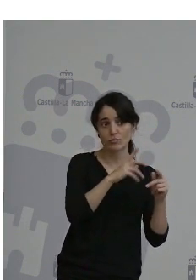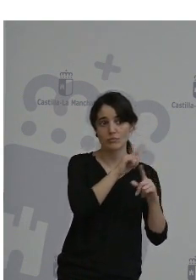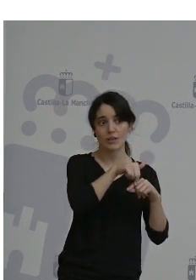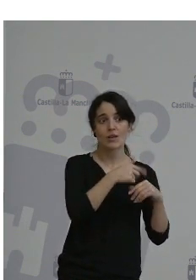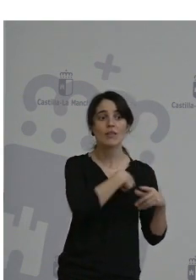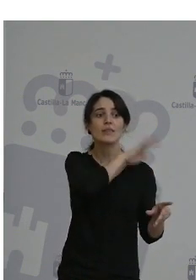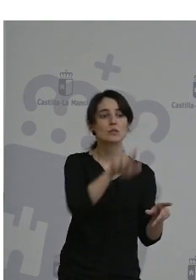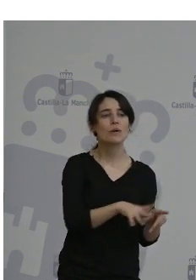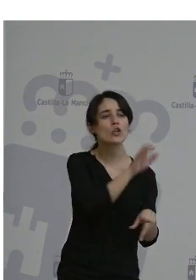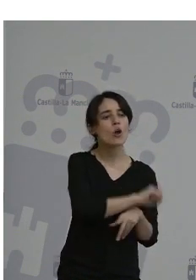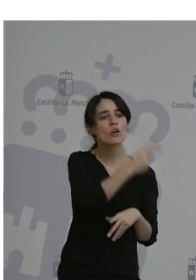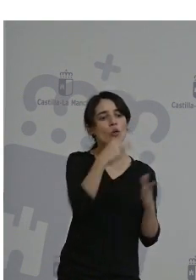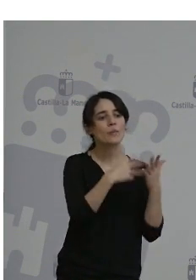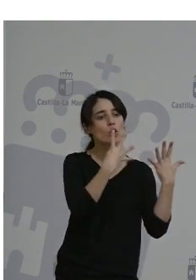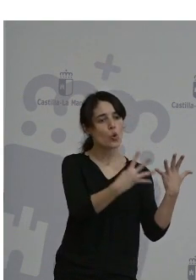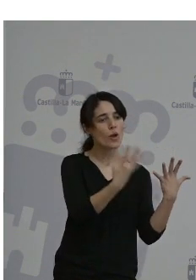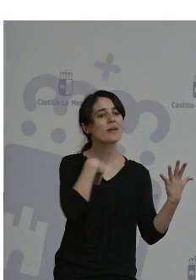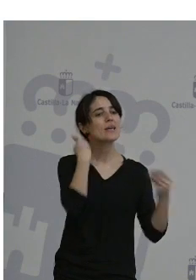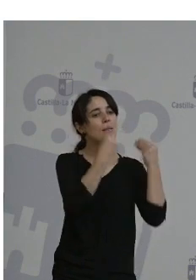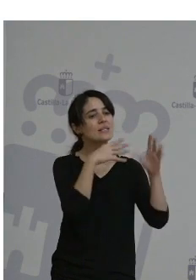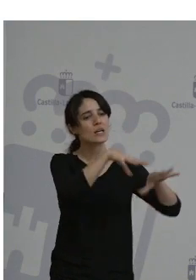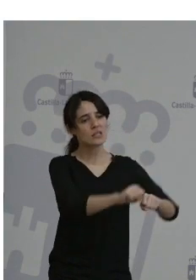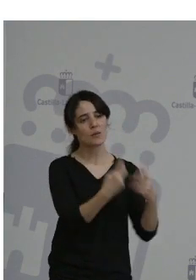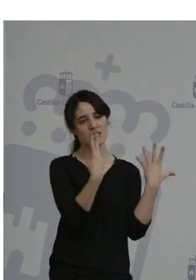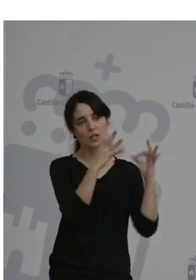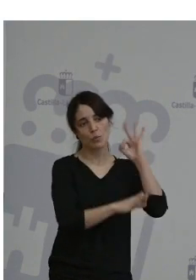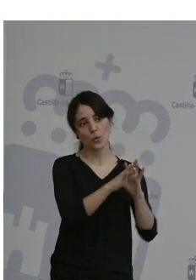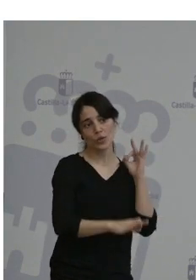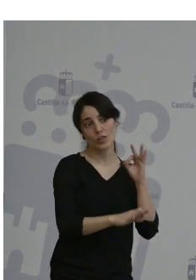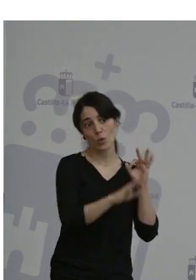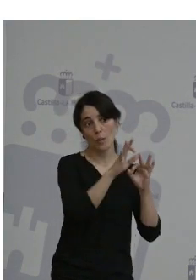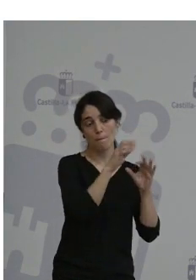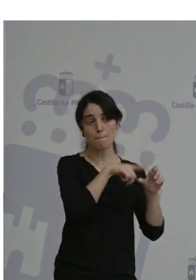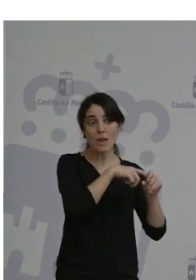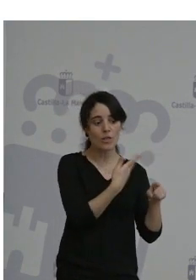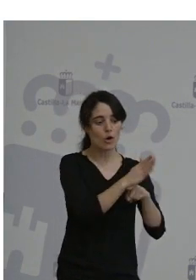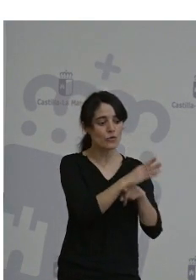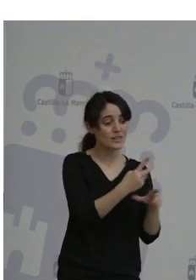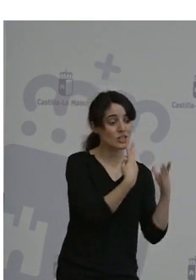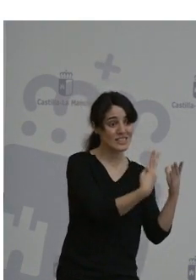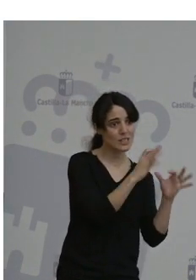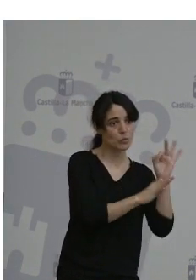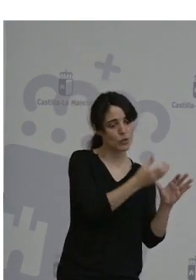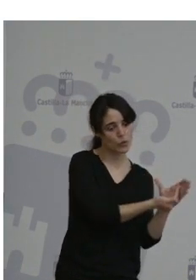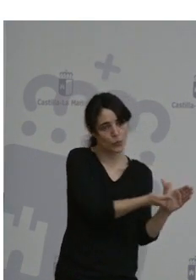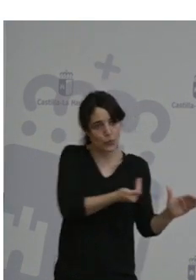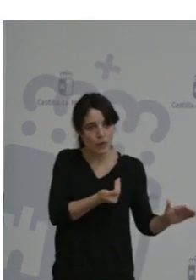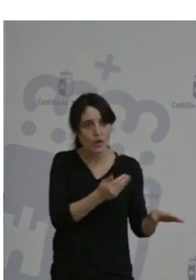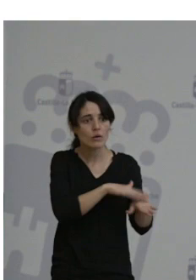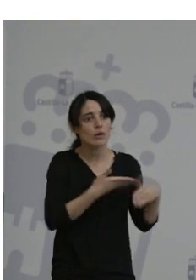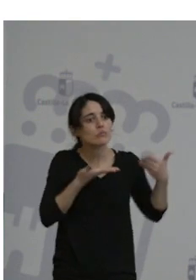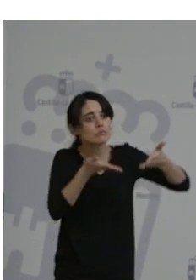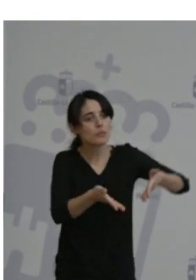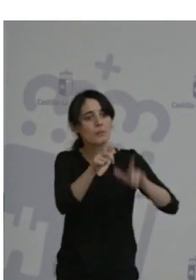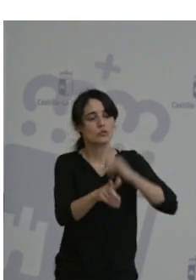novedad destacada la reserva de un cupo del 7% de las plazas ofertadas para ser cubiertas por personas con discapacidad,